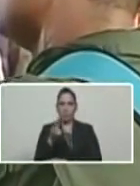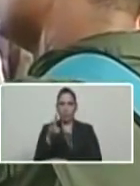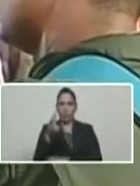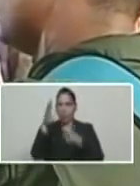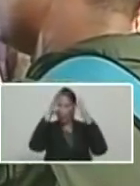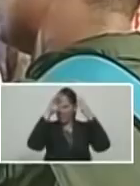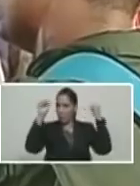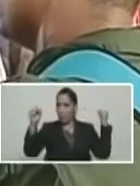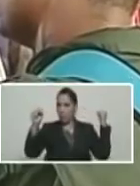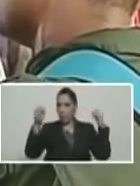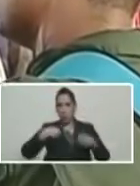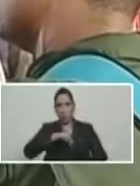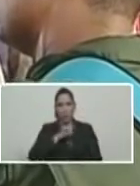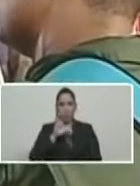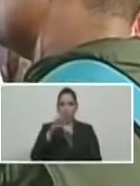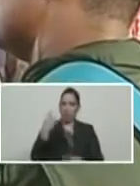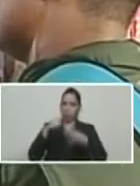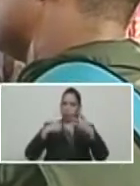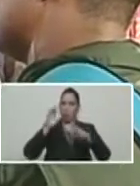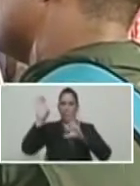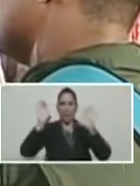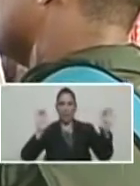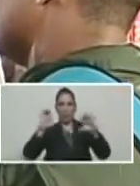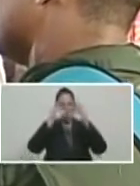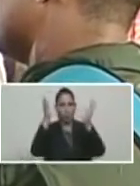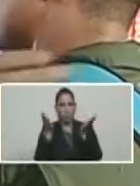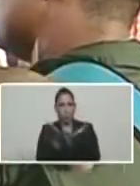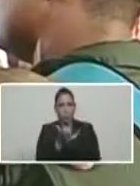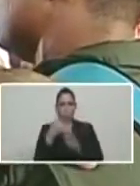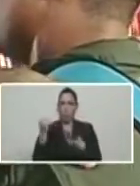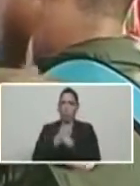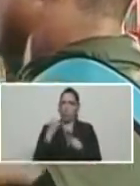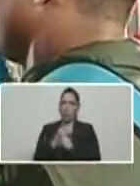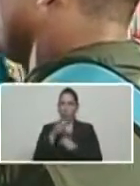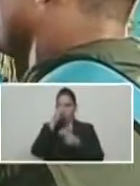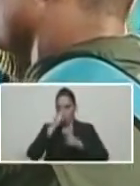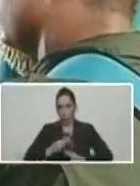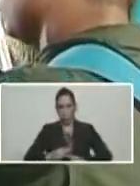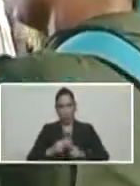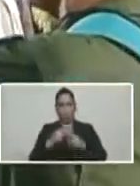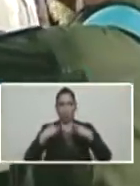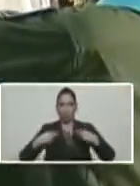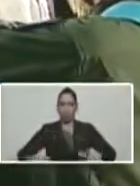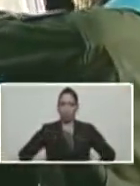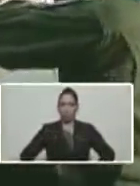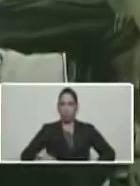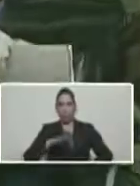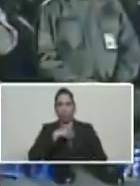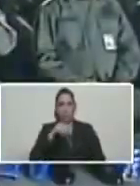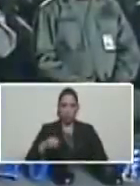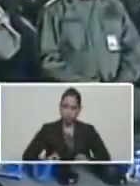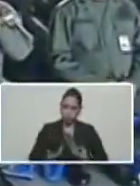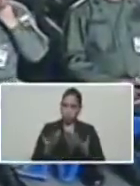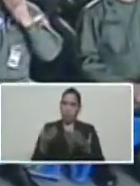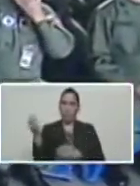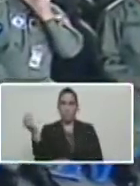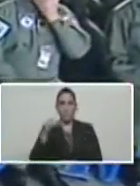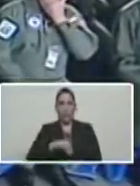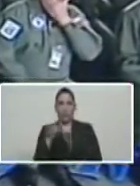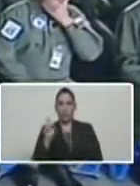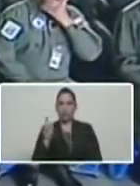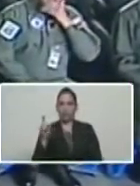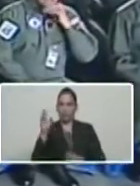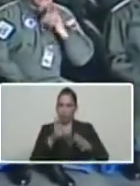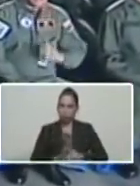patria en diversos países del mundo con su labor humanitaria, llevando esperanza a los más necesitados y afianzando los lazos de hermandad